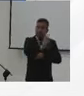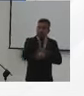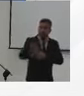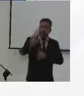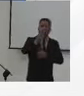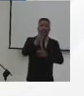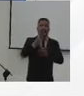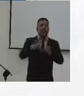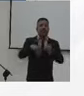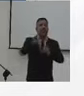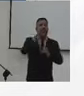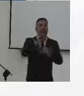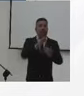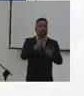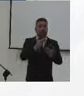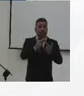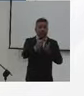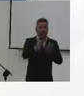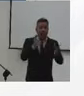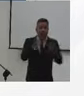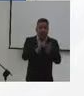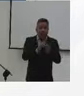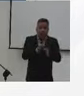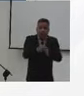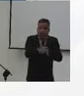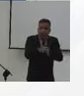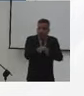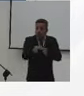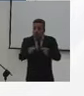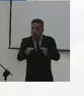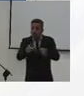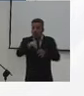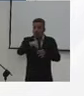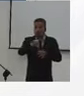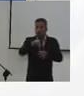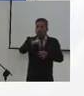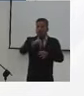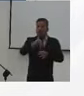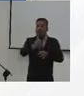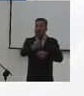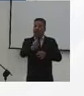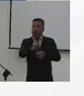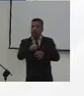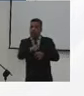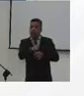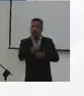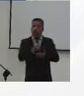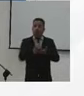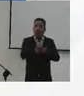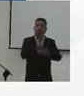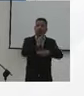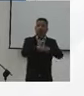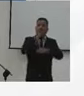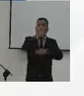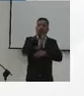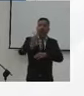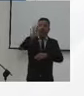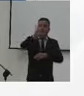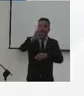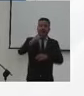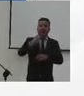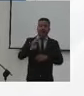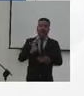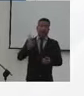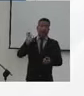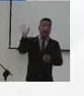Quisiéramos proyectar una relación más estrecha con los municipios, poder ayudar a esos institutos departamentales que muchas veces